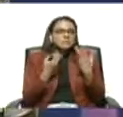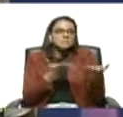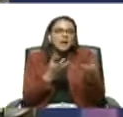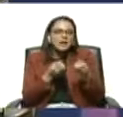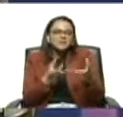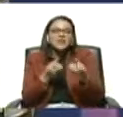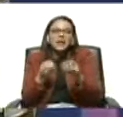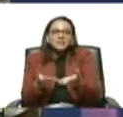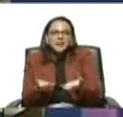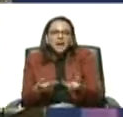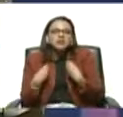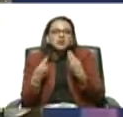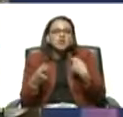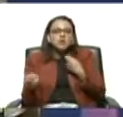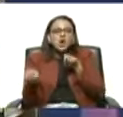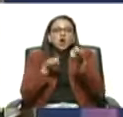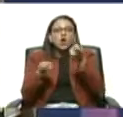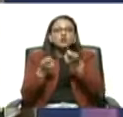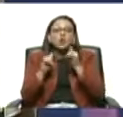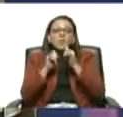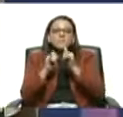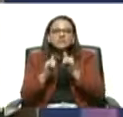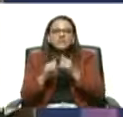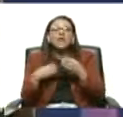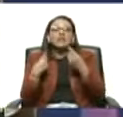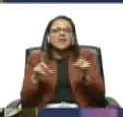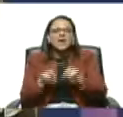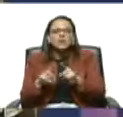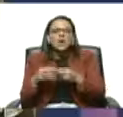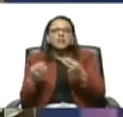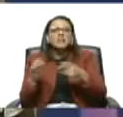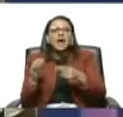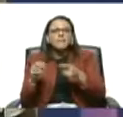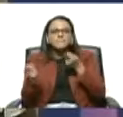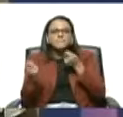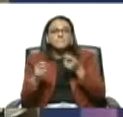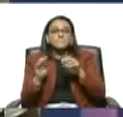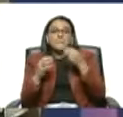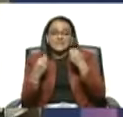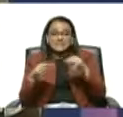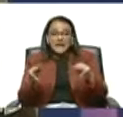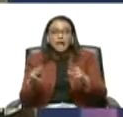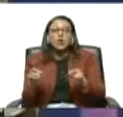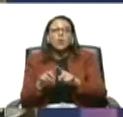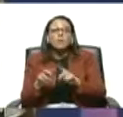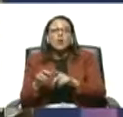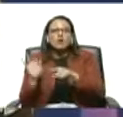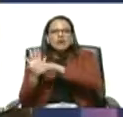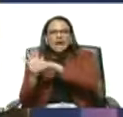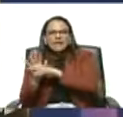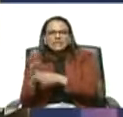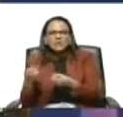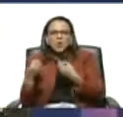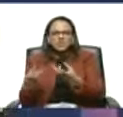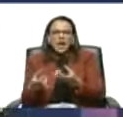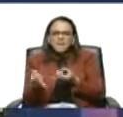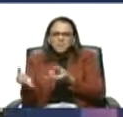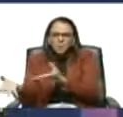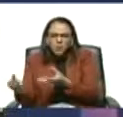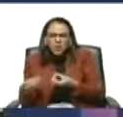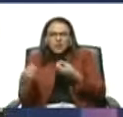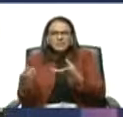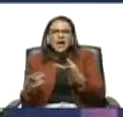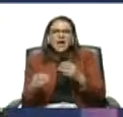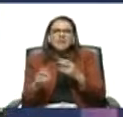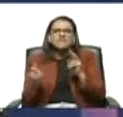población, en el mundo, es la desesperanza, es la muerte, es la violencia, es la guerra.